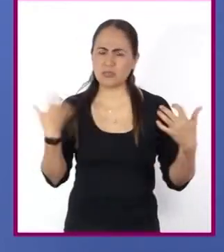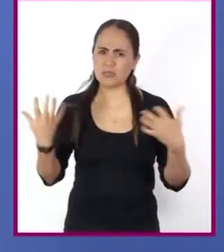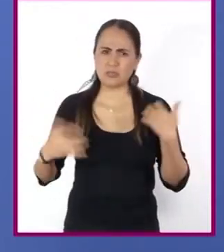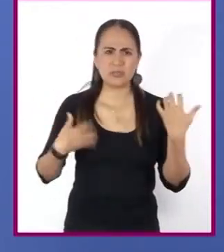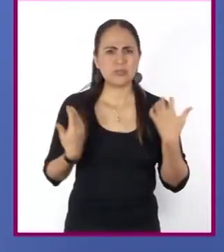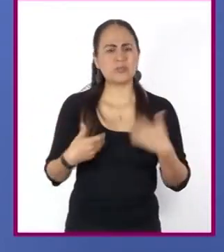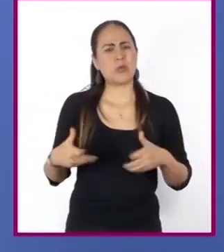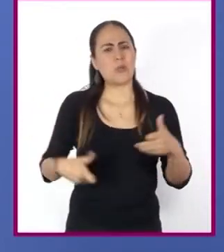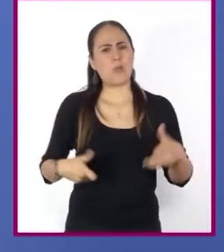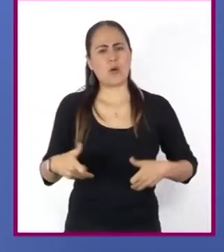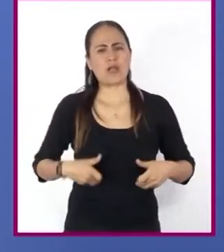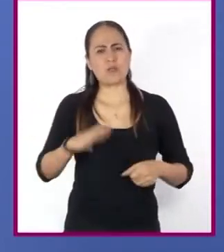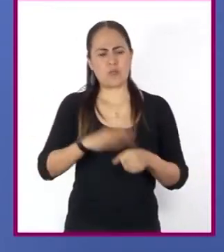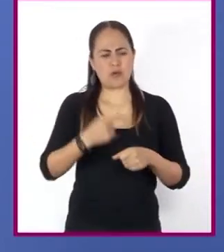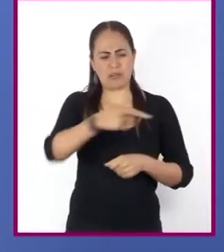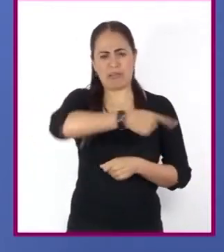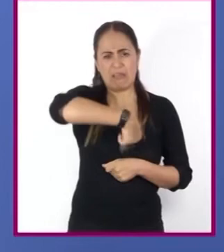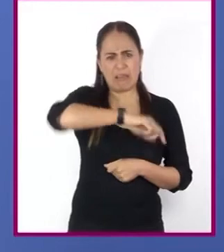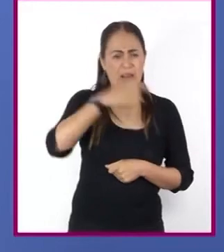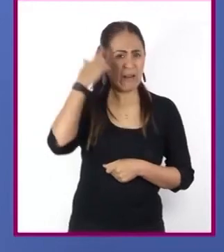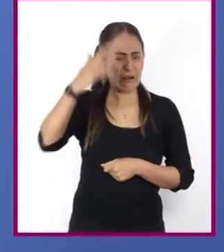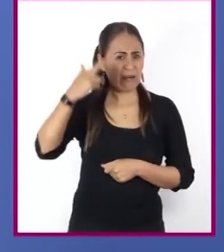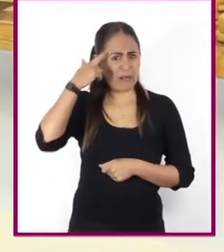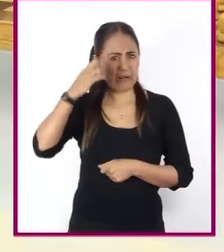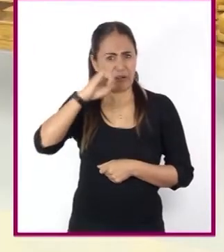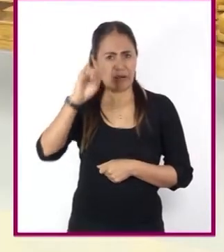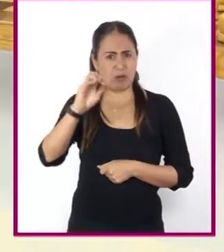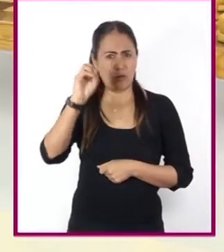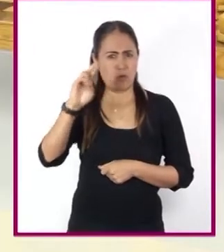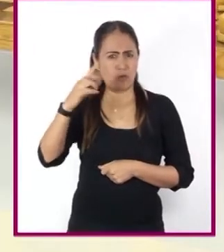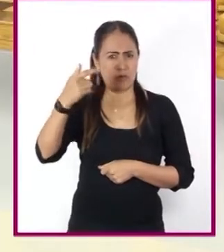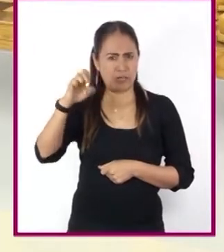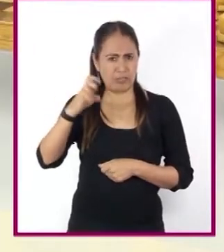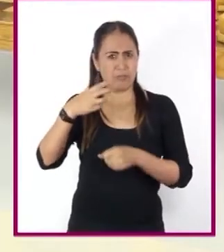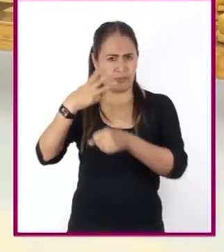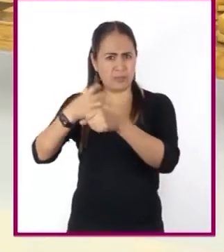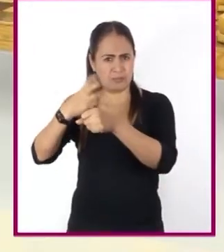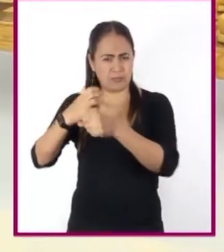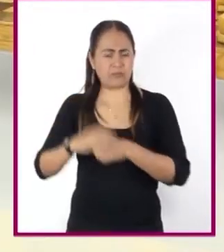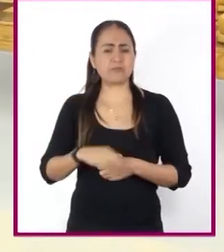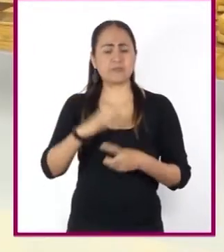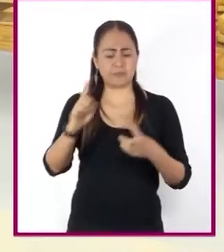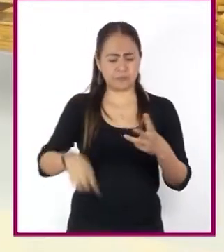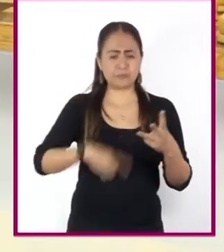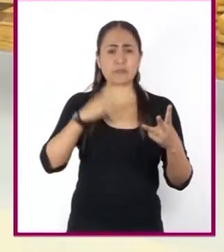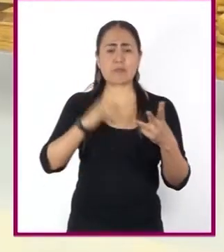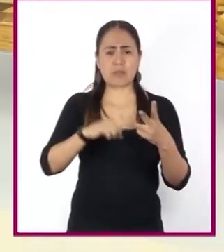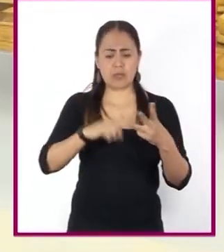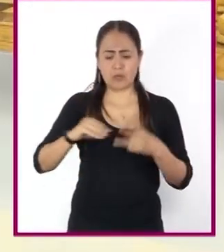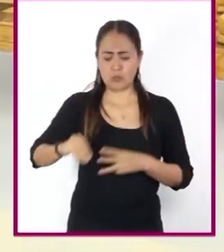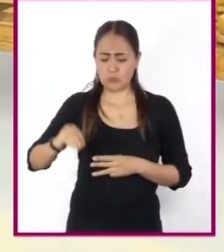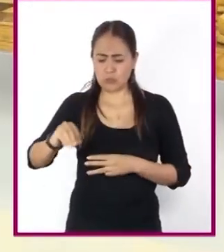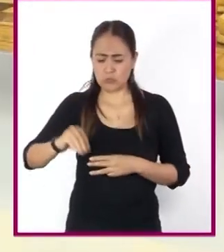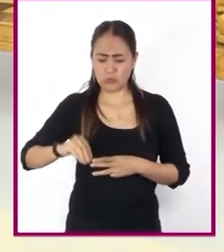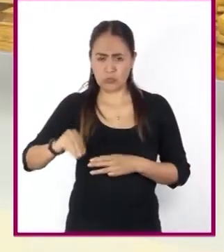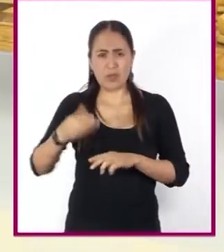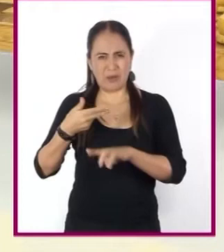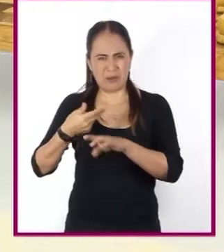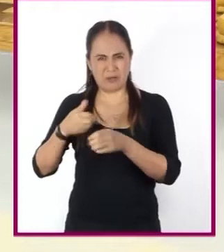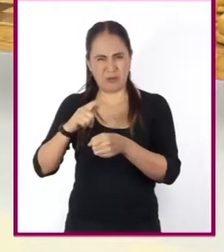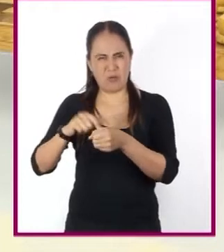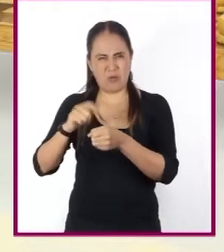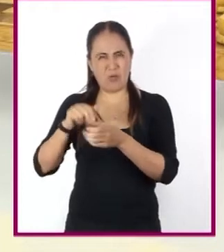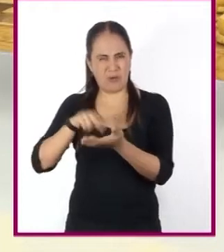medidas implementadas por el rey Jorge III. 3. Luego, al mover las piezas negras, se irán comentando